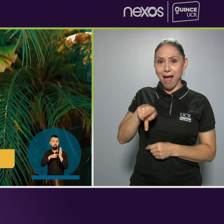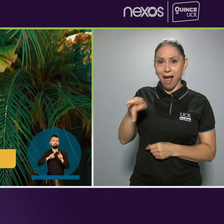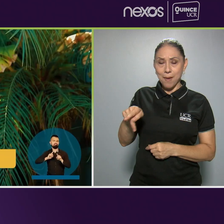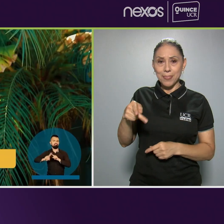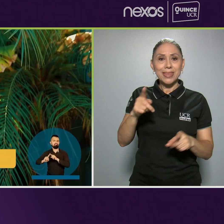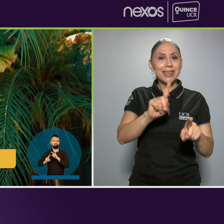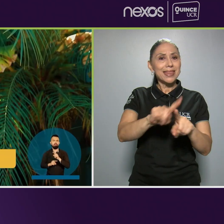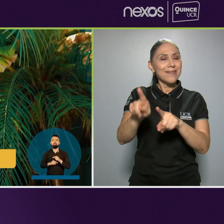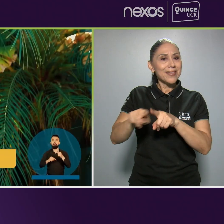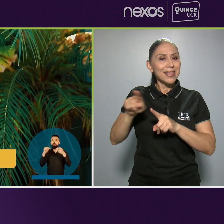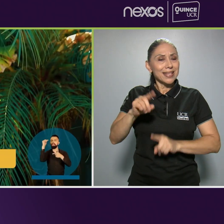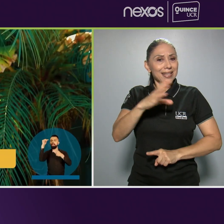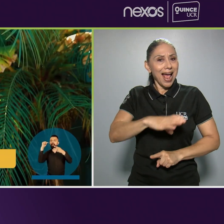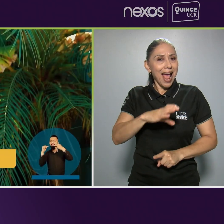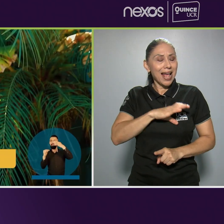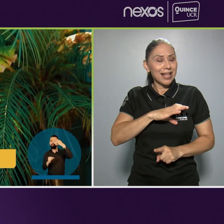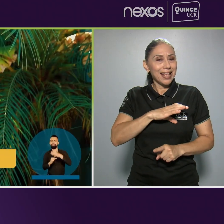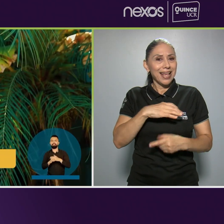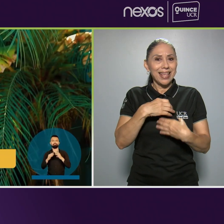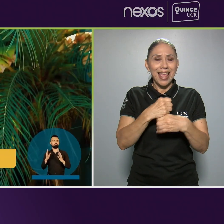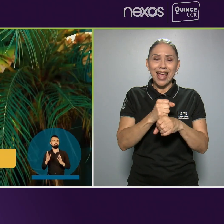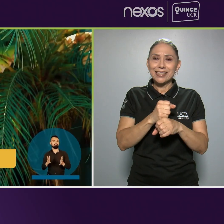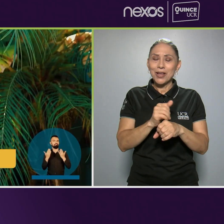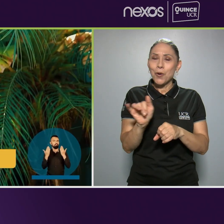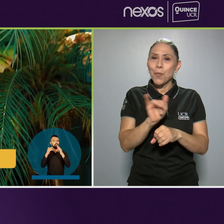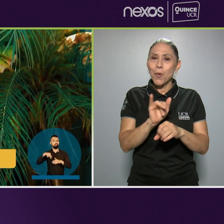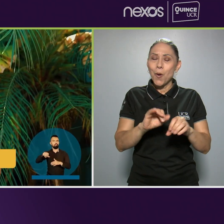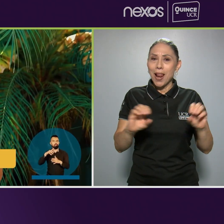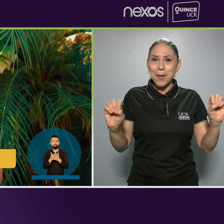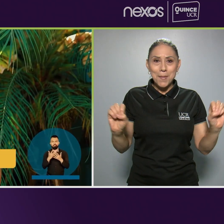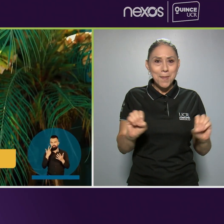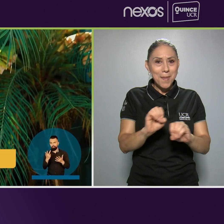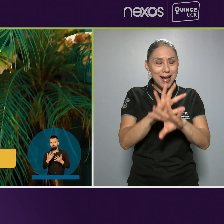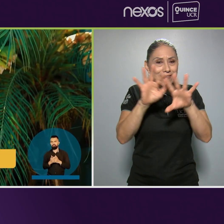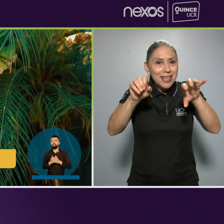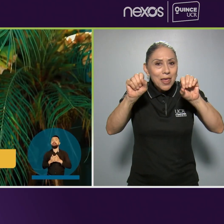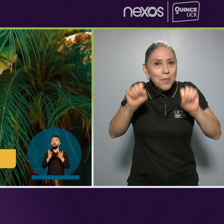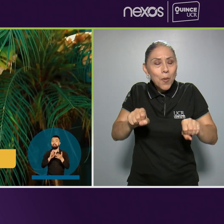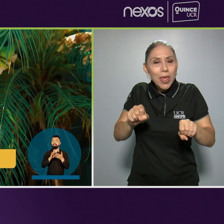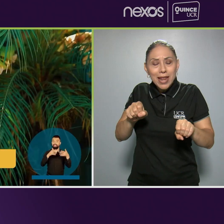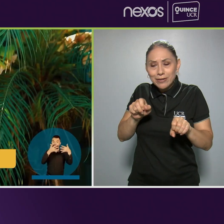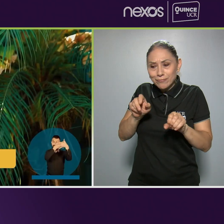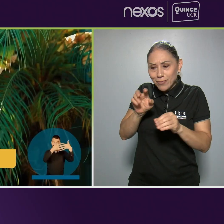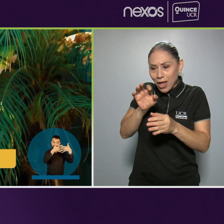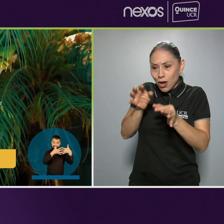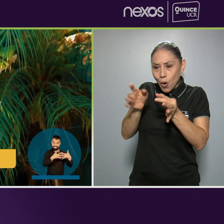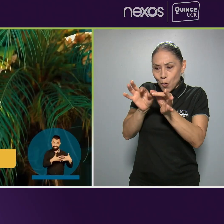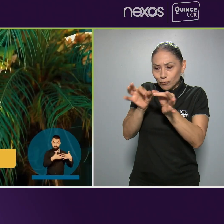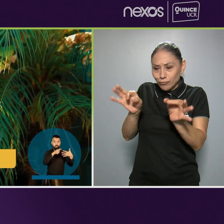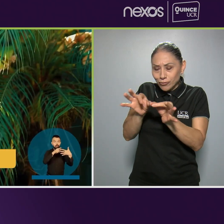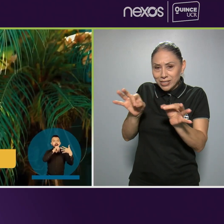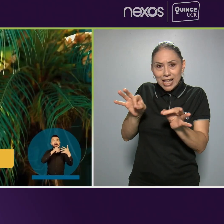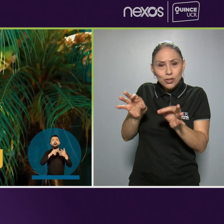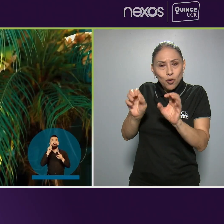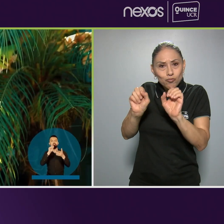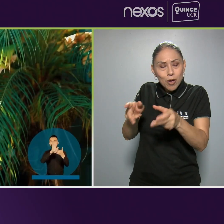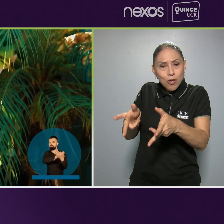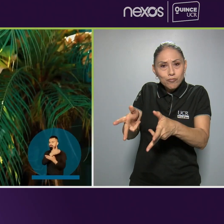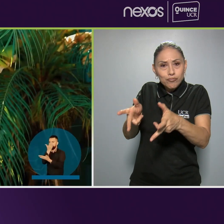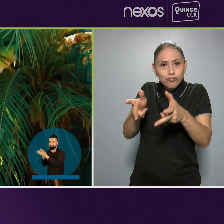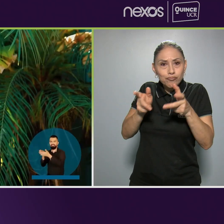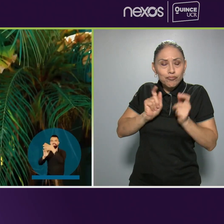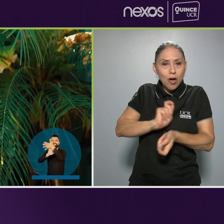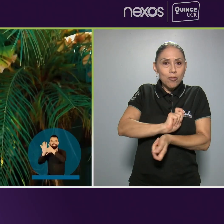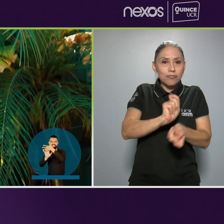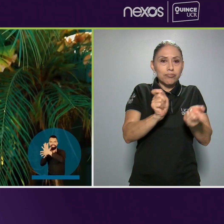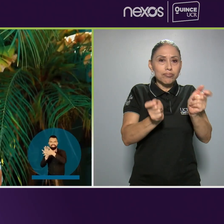componentes que hacen como la maravilla del mismo ejercicio de poder detectar el texto que está contenido en la imagen para que sea traducida